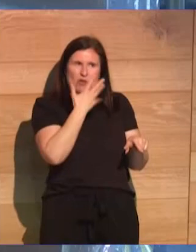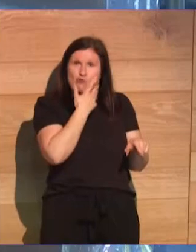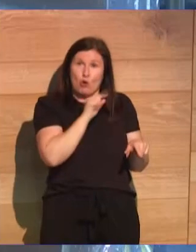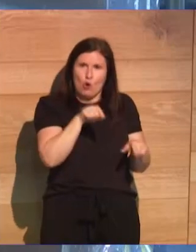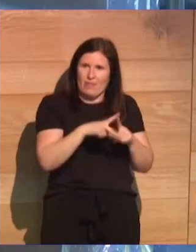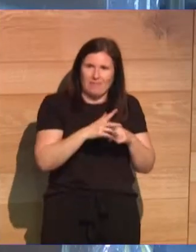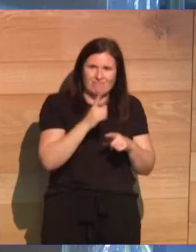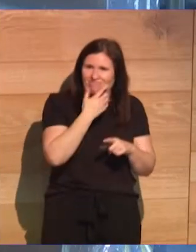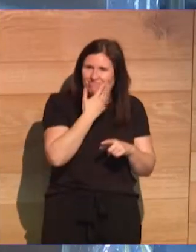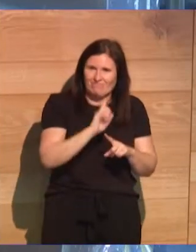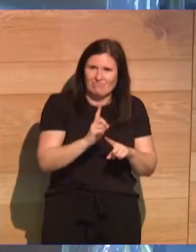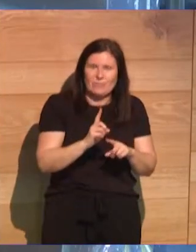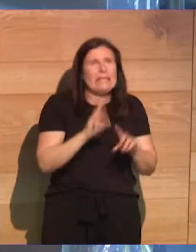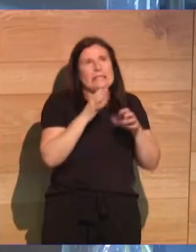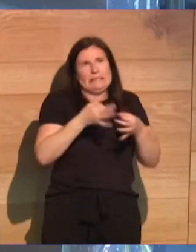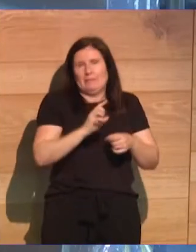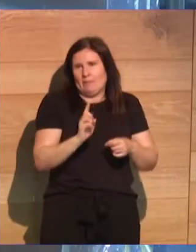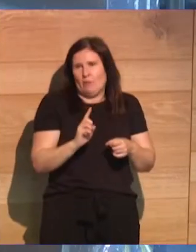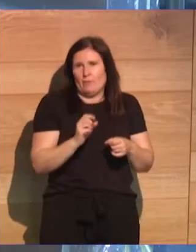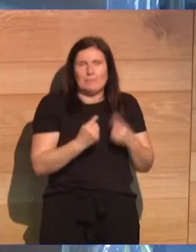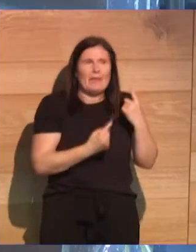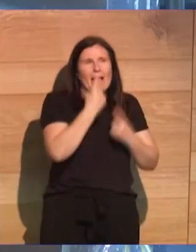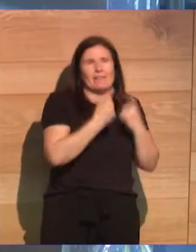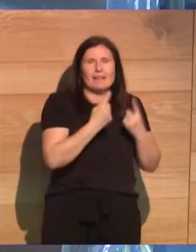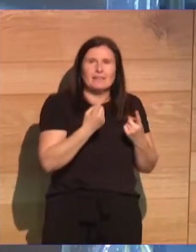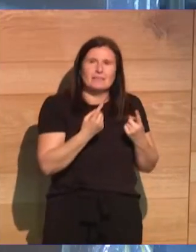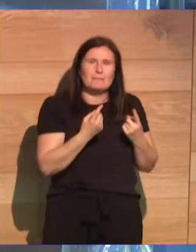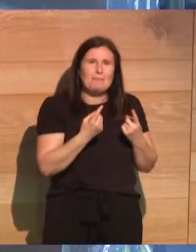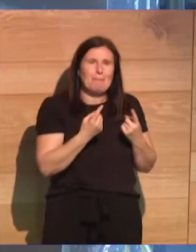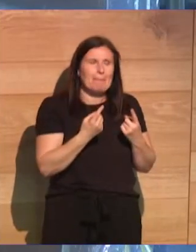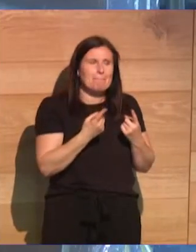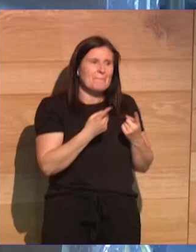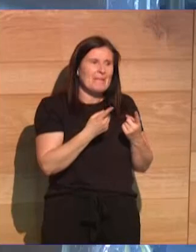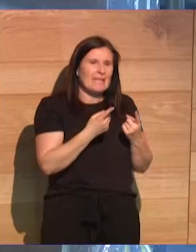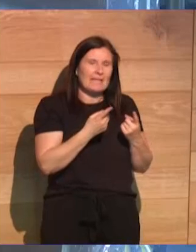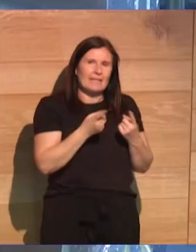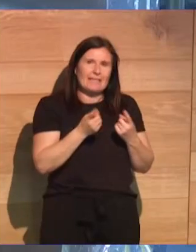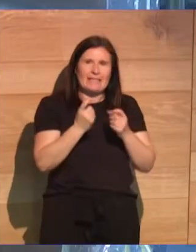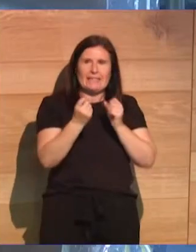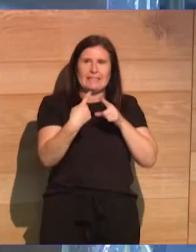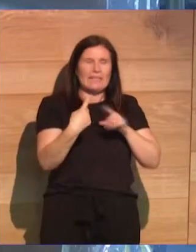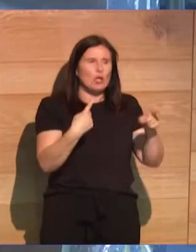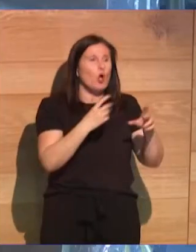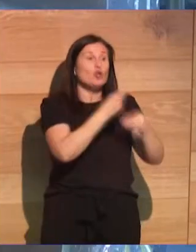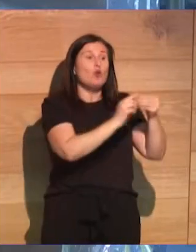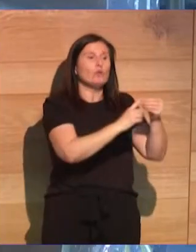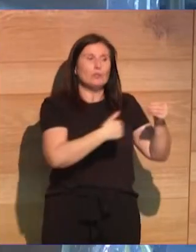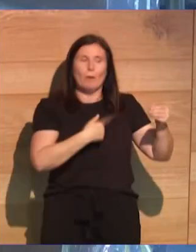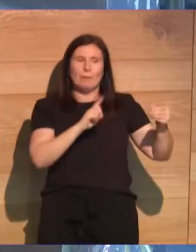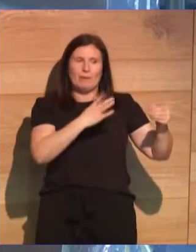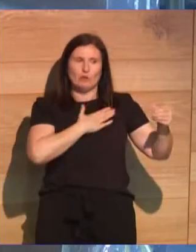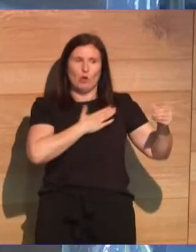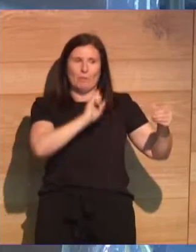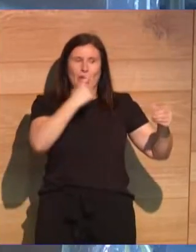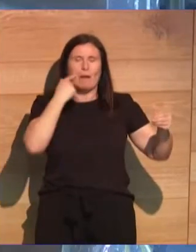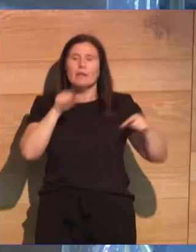no siempre es el tema, pero algunas veces es mejor que no entre hasta que yo no controle y tenga muy claro todo esto, que me permite,